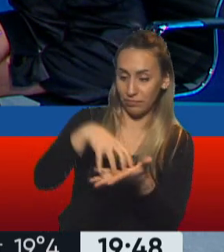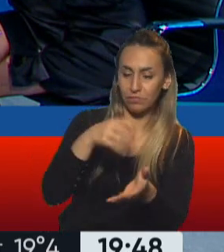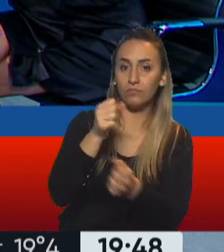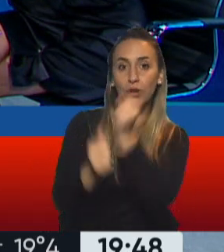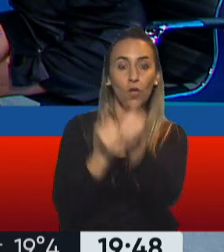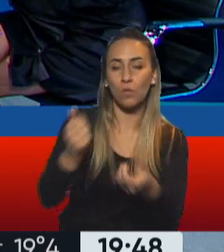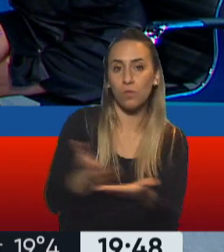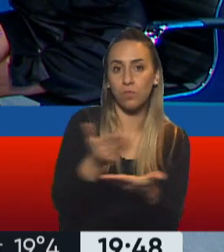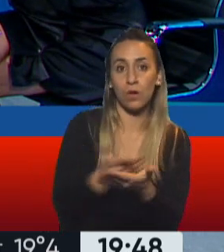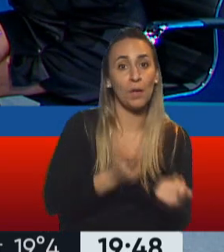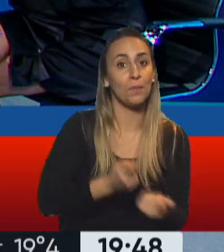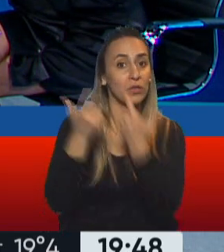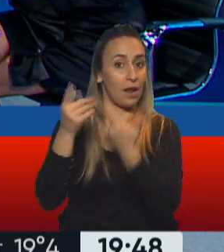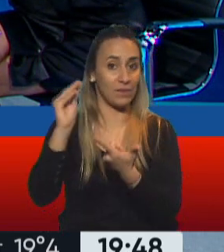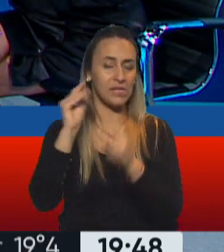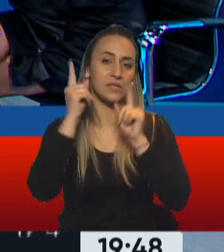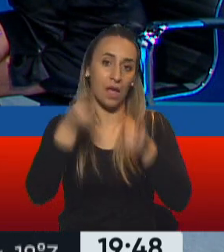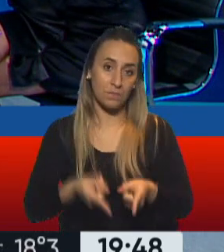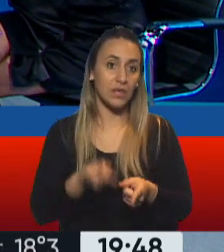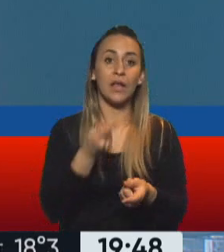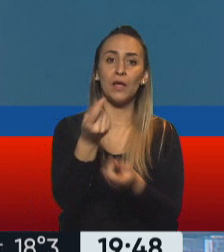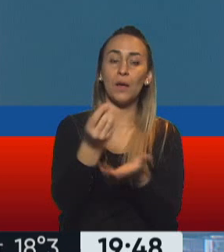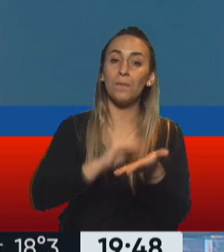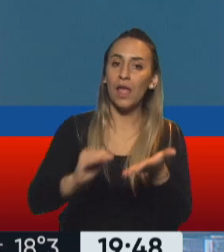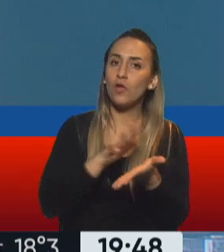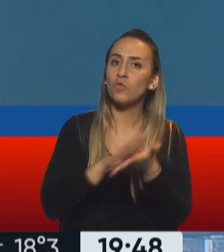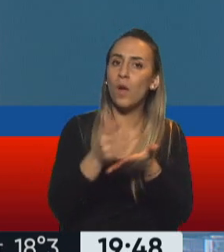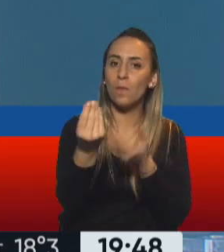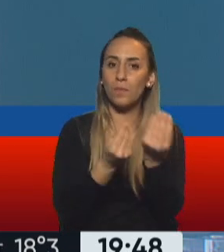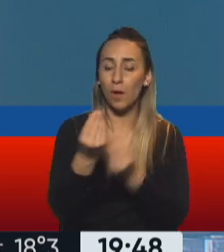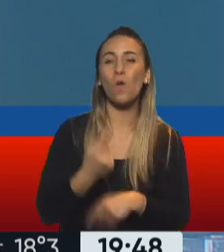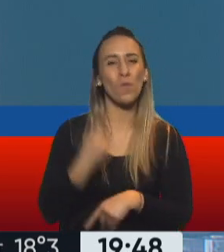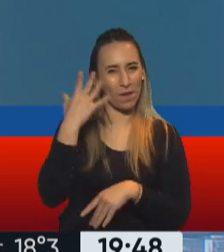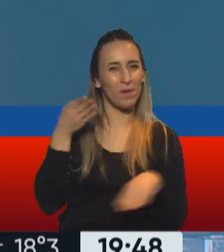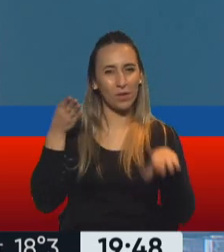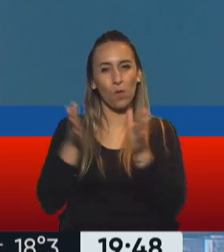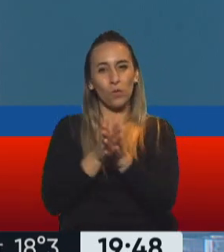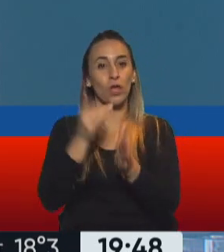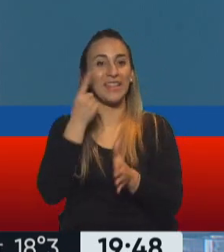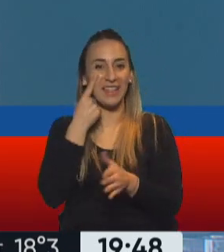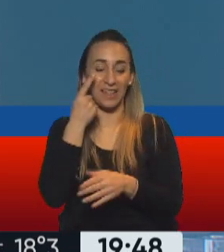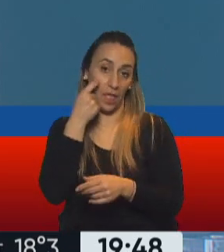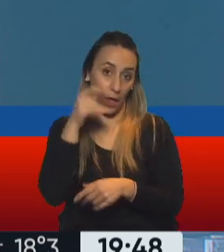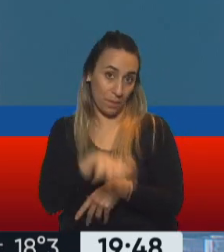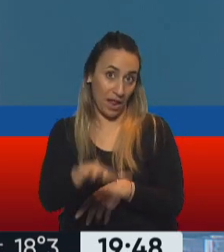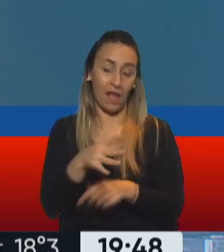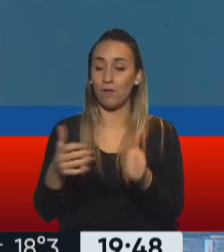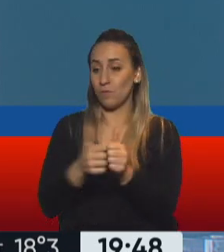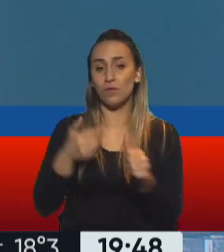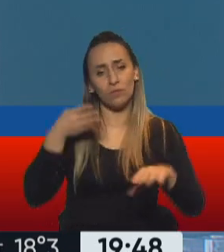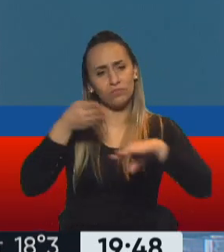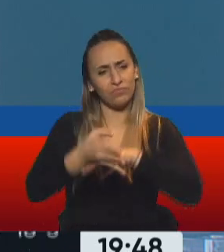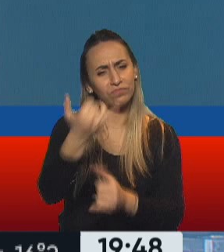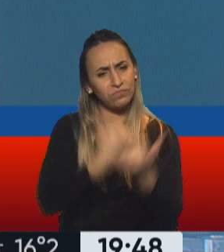aumentar su dotación de personal fuimos a esta empresa una vez a visitarla con el intendente de pilar nos contó este